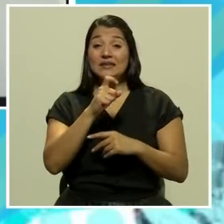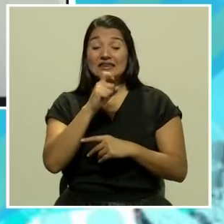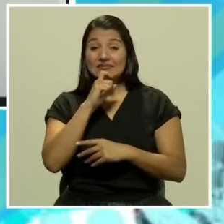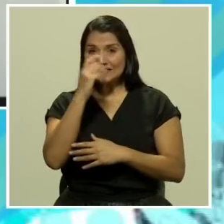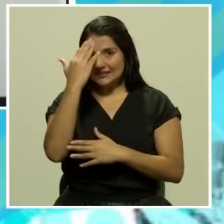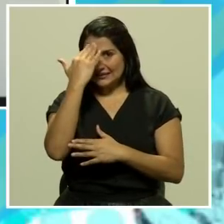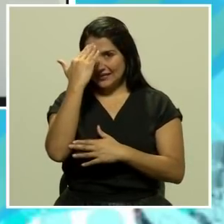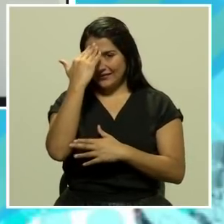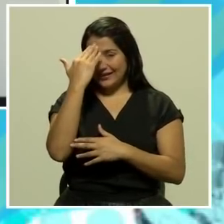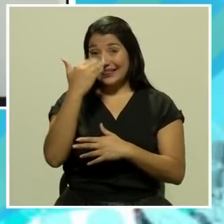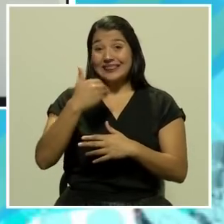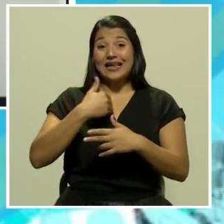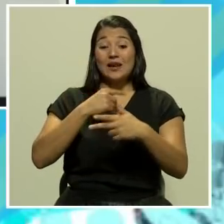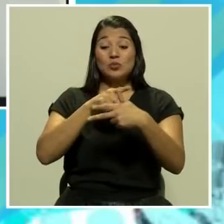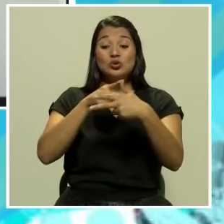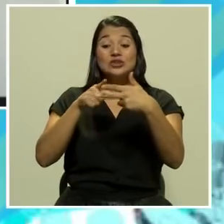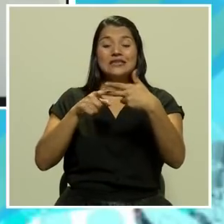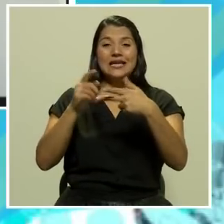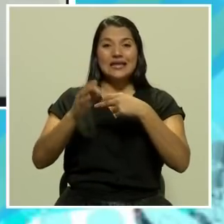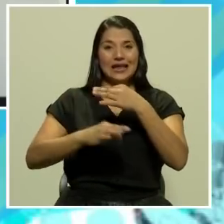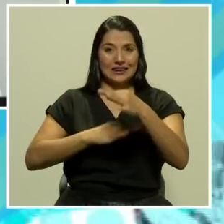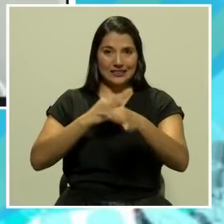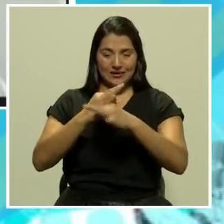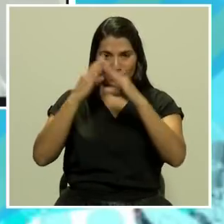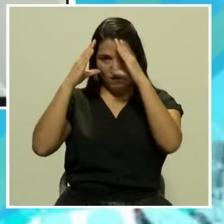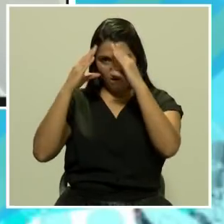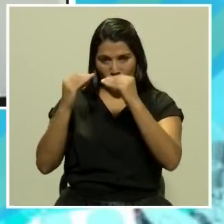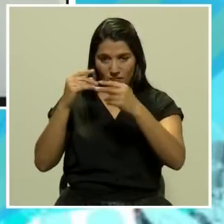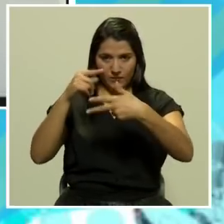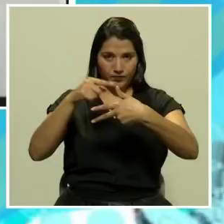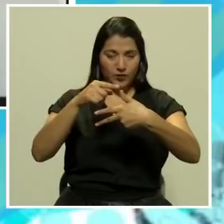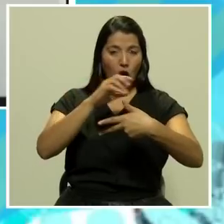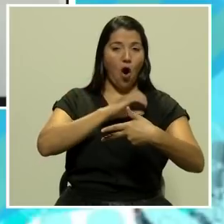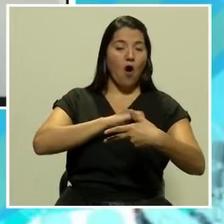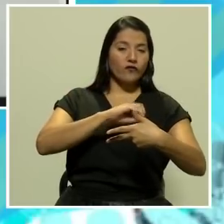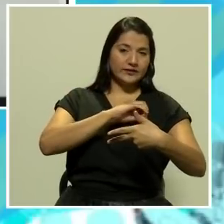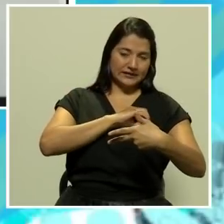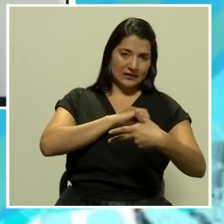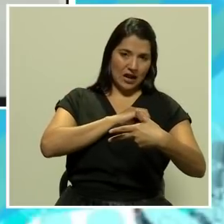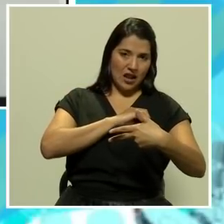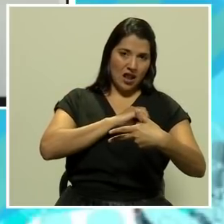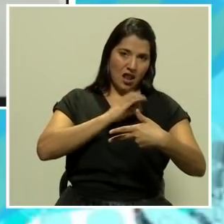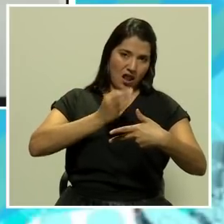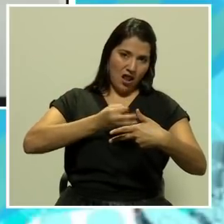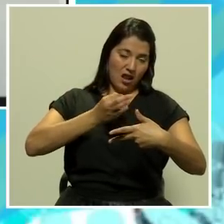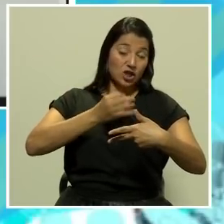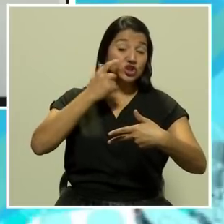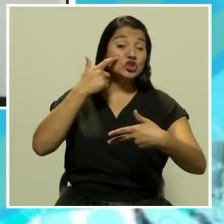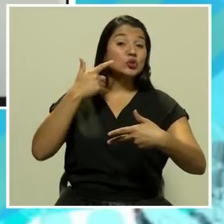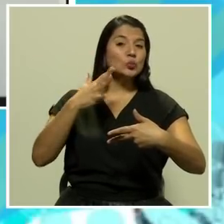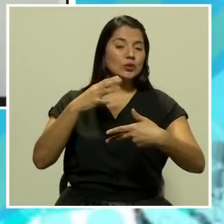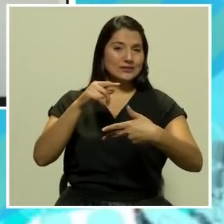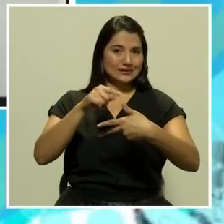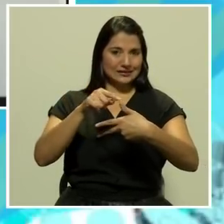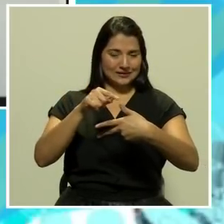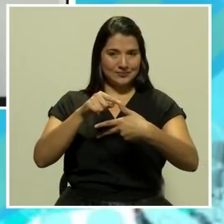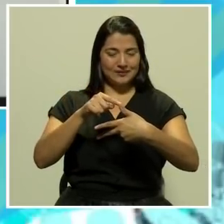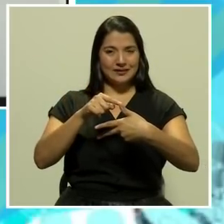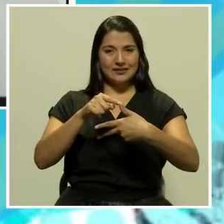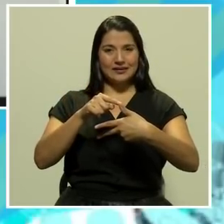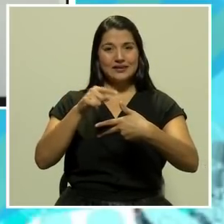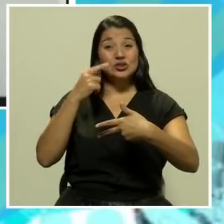tres tipos de información. La información oficial, que supuestamente se basa en